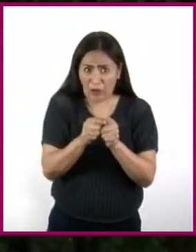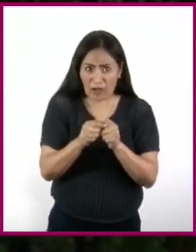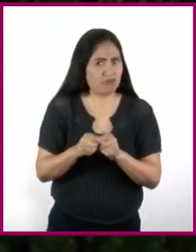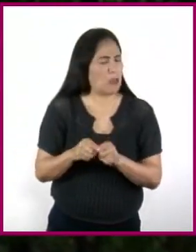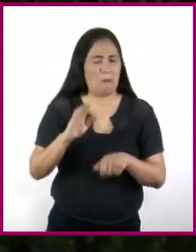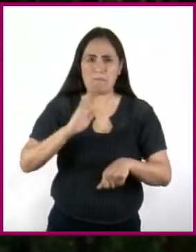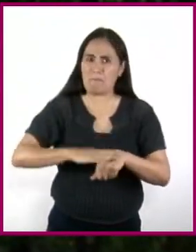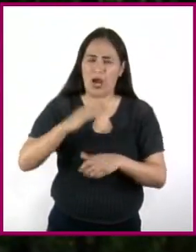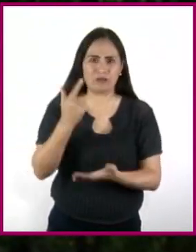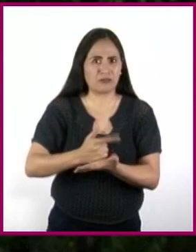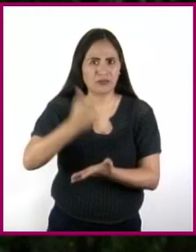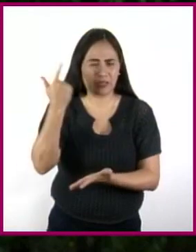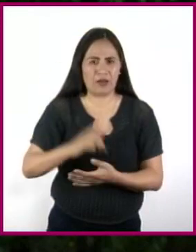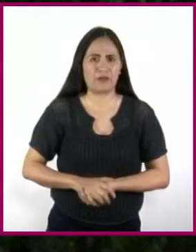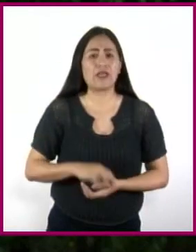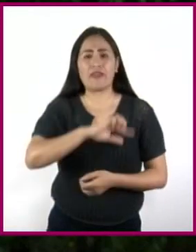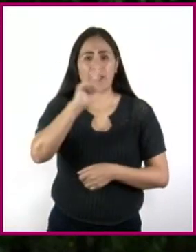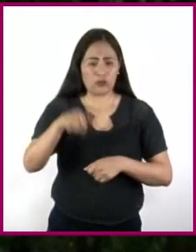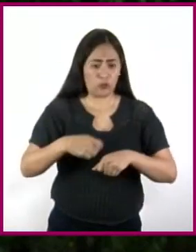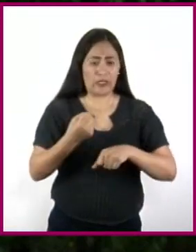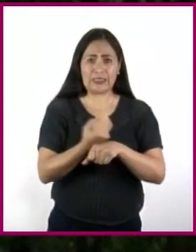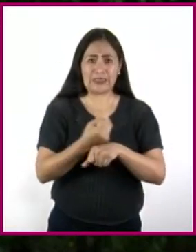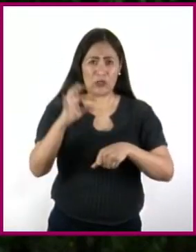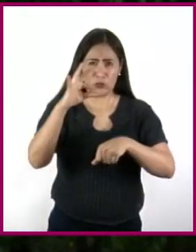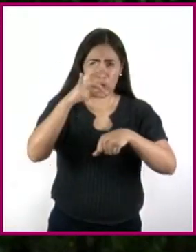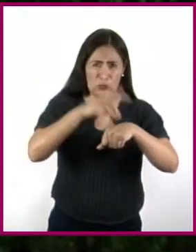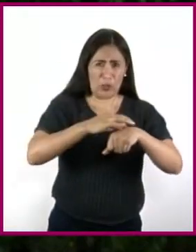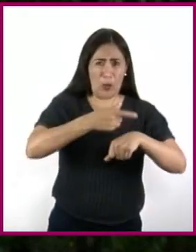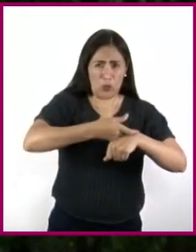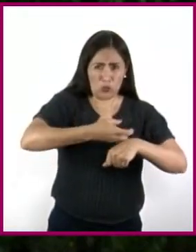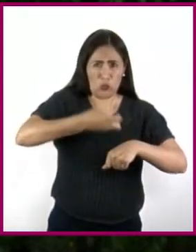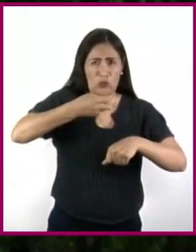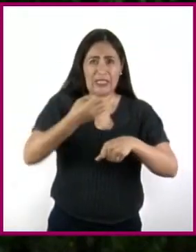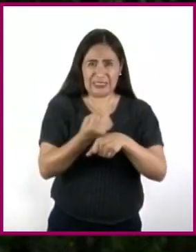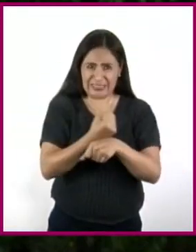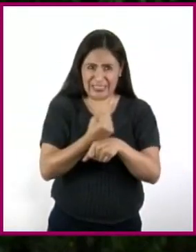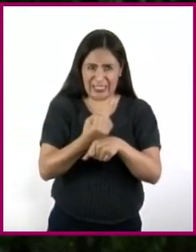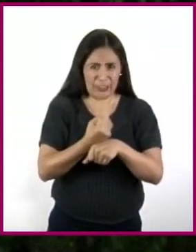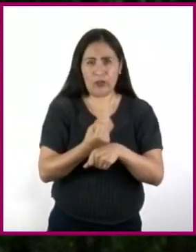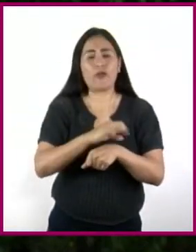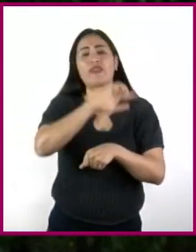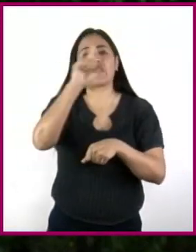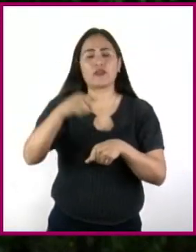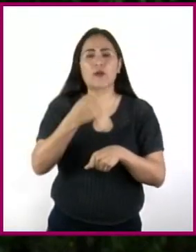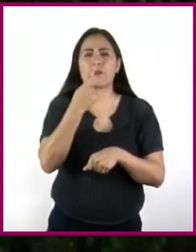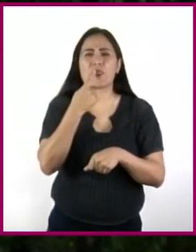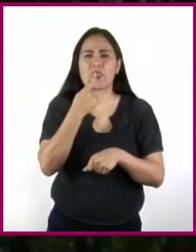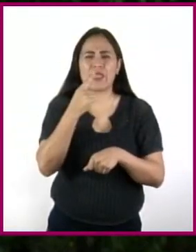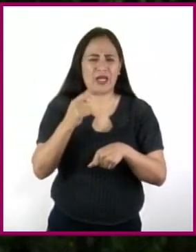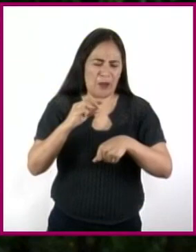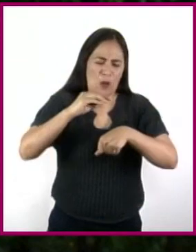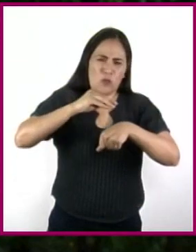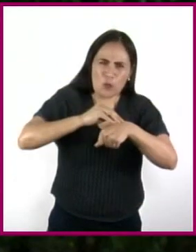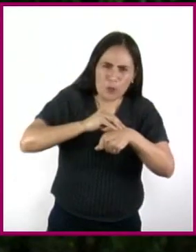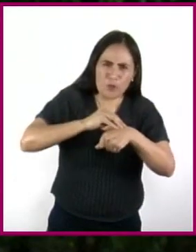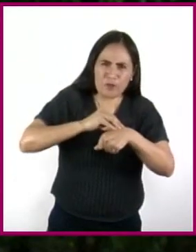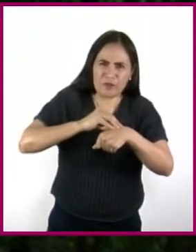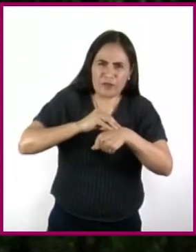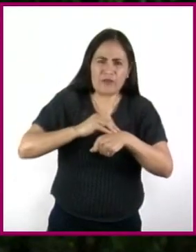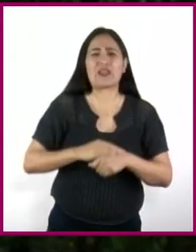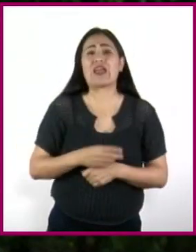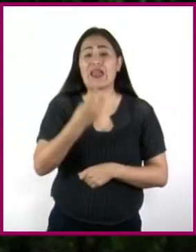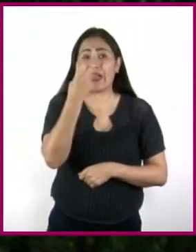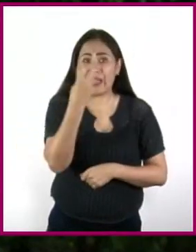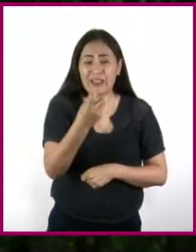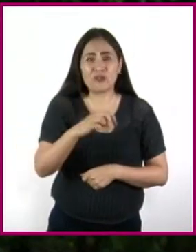Durante la picadura, aparte de sacar sangre, el mosquito inyecta su saliva para evitar que tu sangre se coagule. Esa saliva provoca la